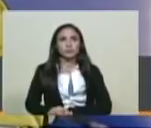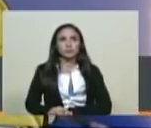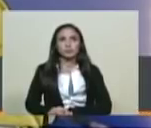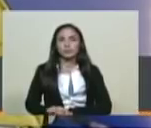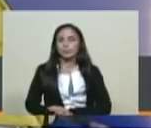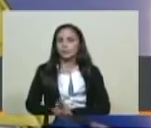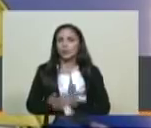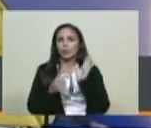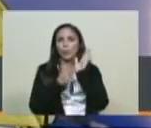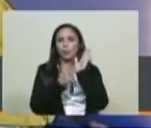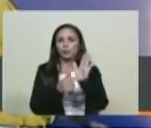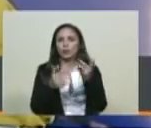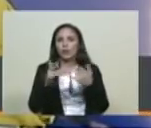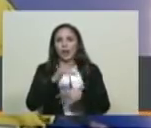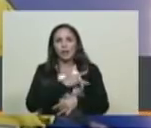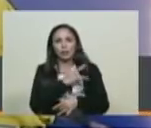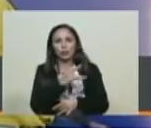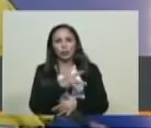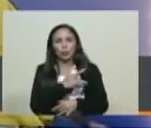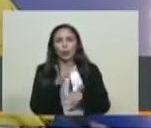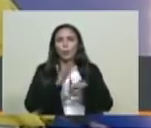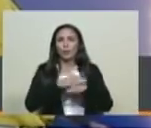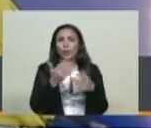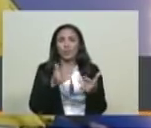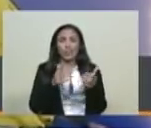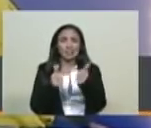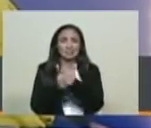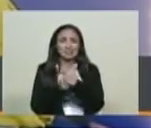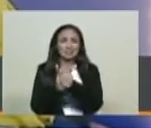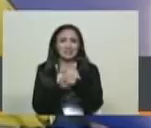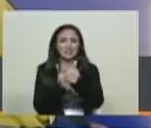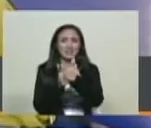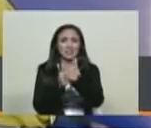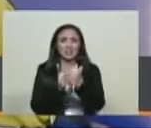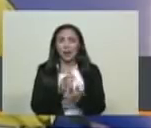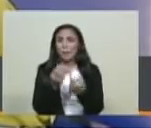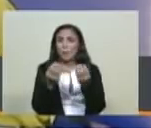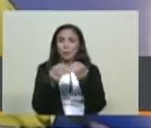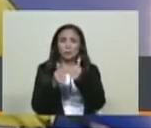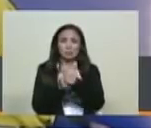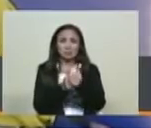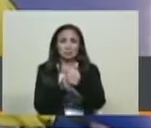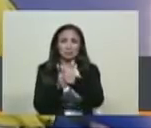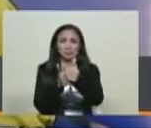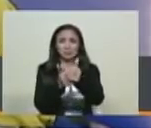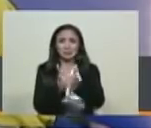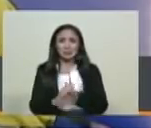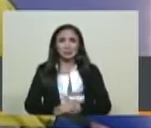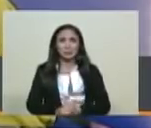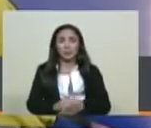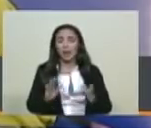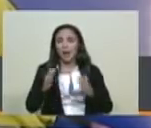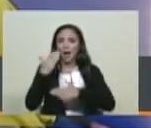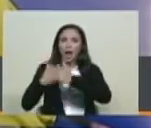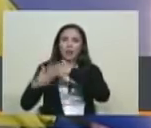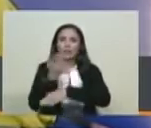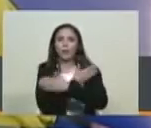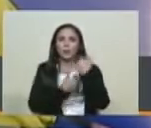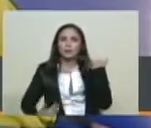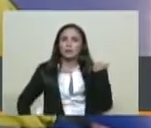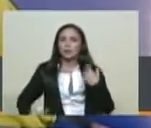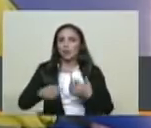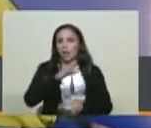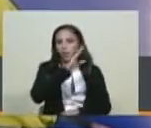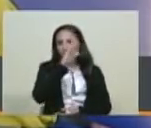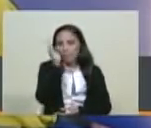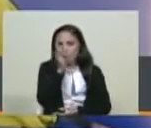Venezuela por la persecución que se ha desatado contra el expresidente de Brasil,